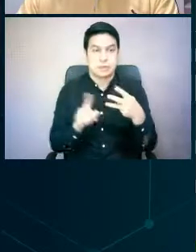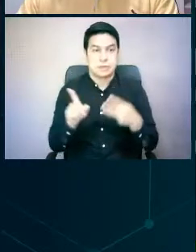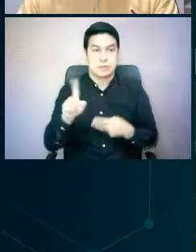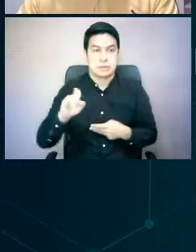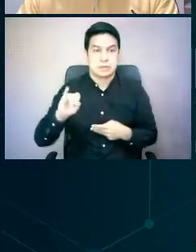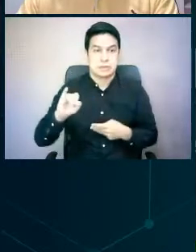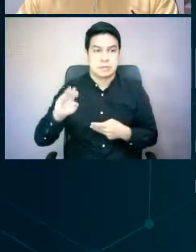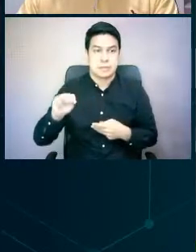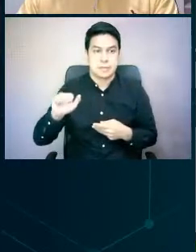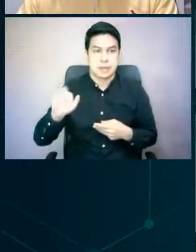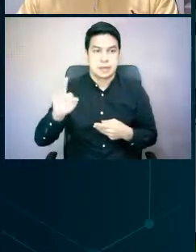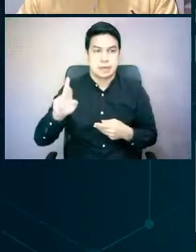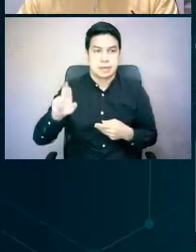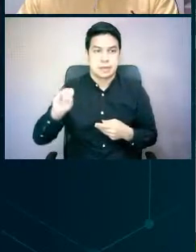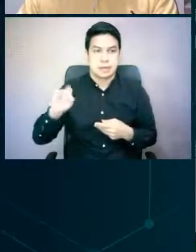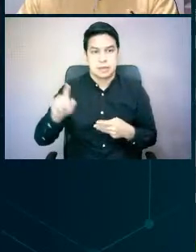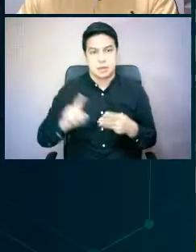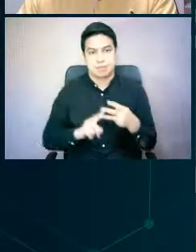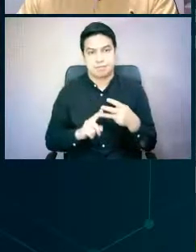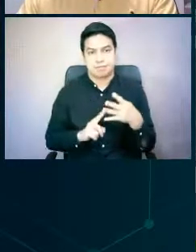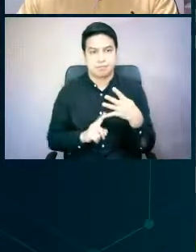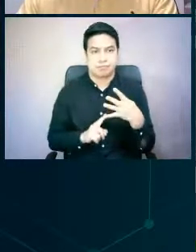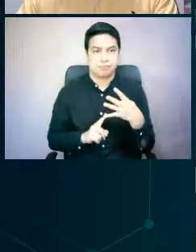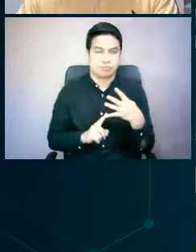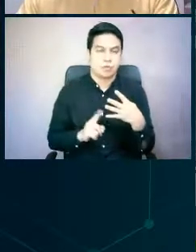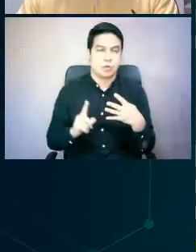reconfigurabilidad o reenrutamiento.